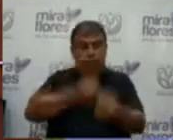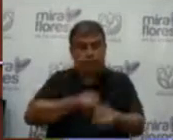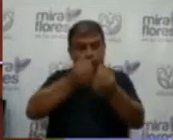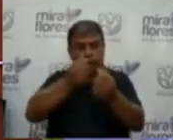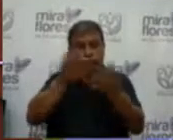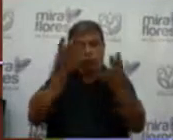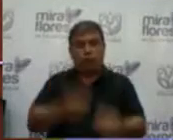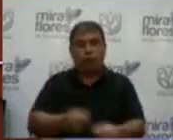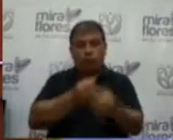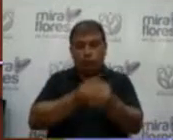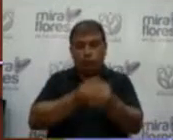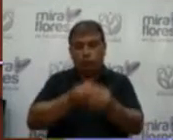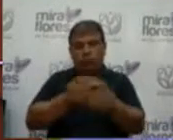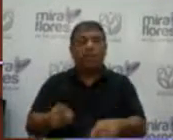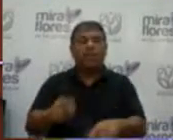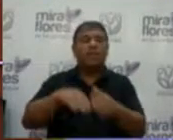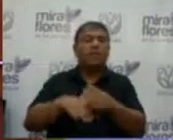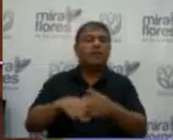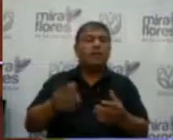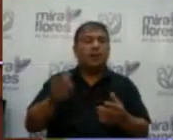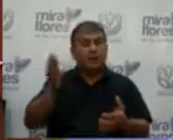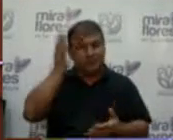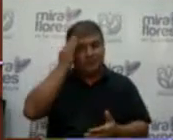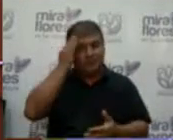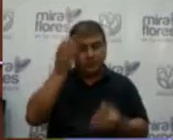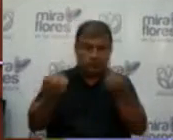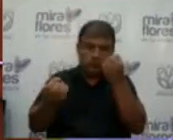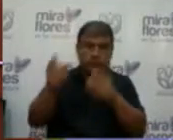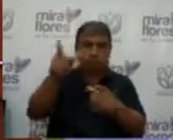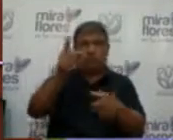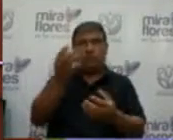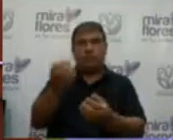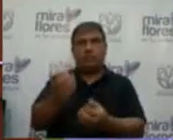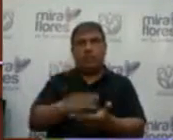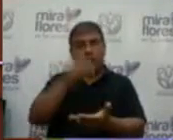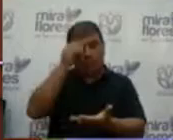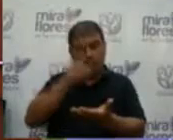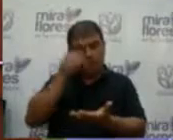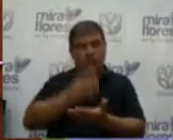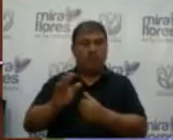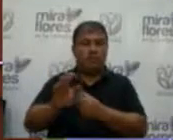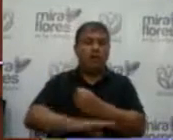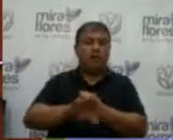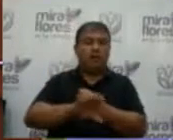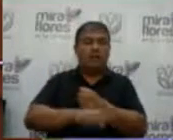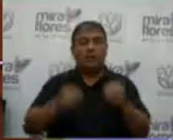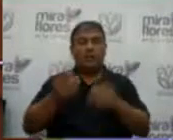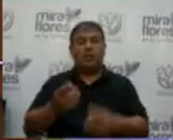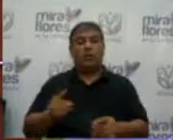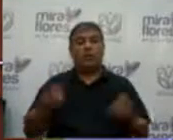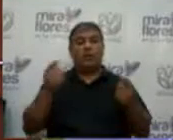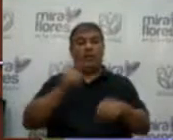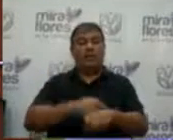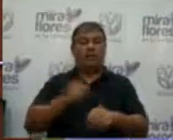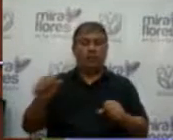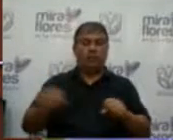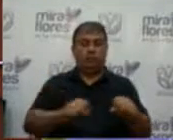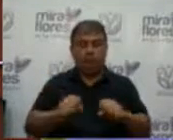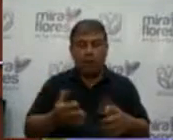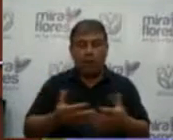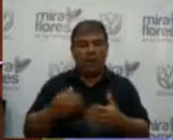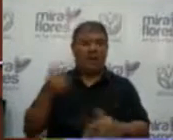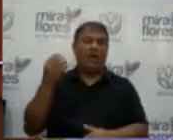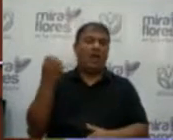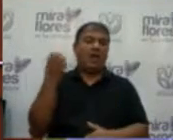Esto dentro de un conocimiento básico para poder aplicarlo en una situación de desastres o de emergencia